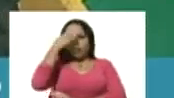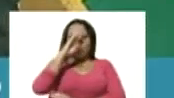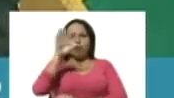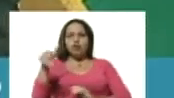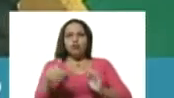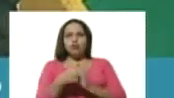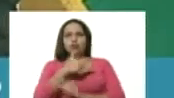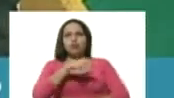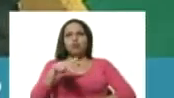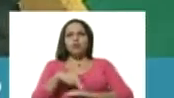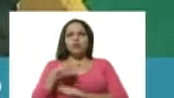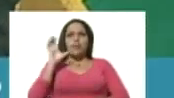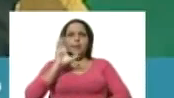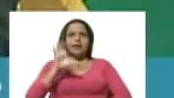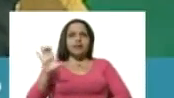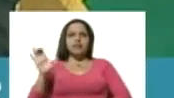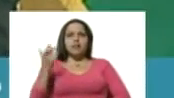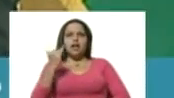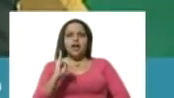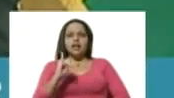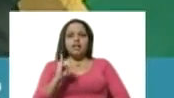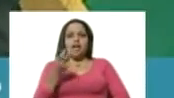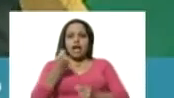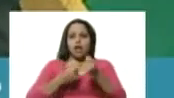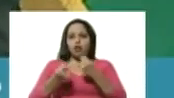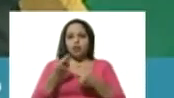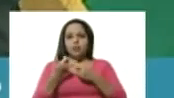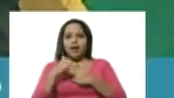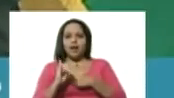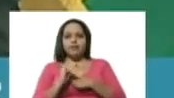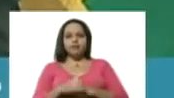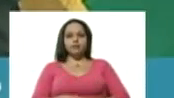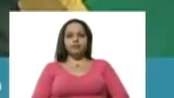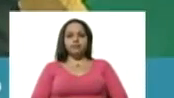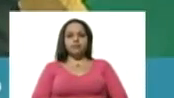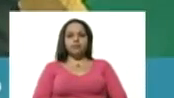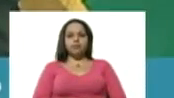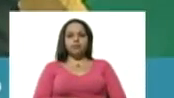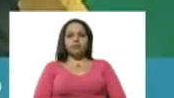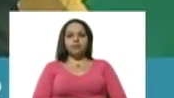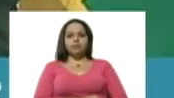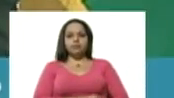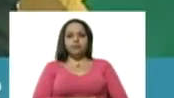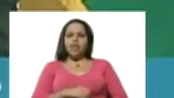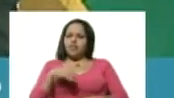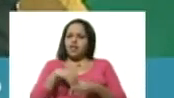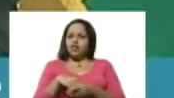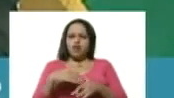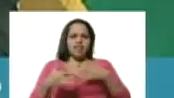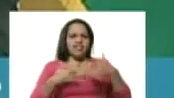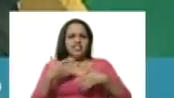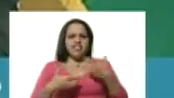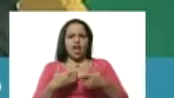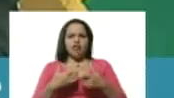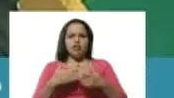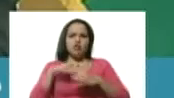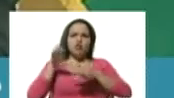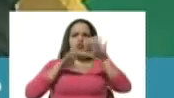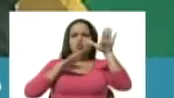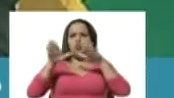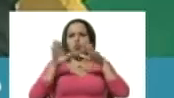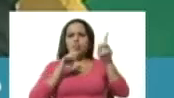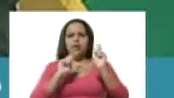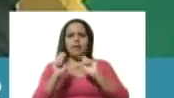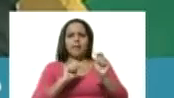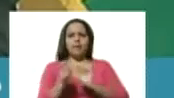hay economías que, cuyo corazón reposa en la actividad turística. Ahí, bueno, tenemos poderosos